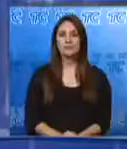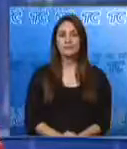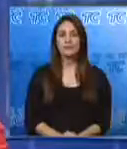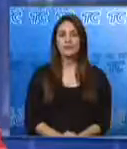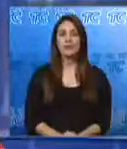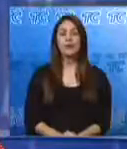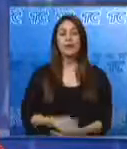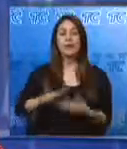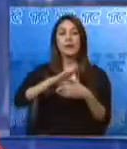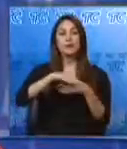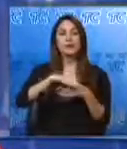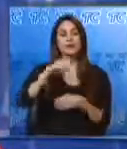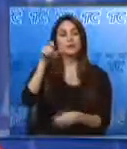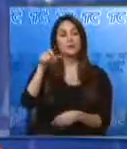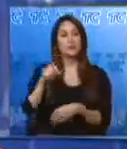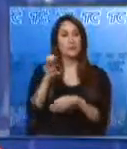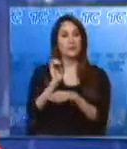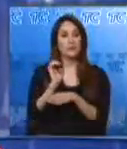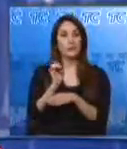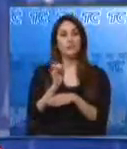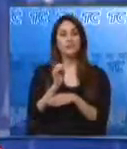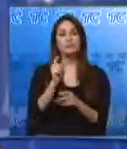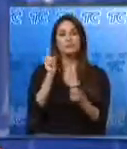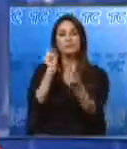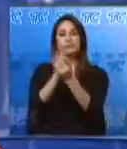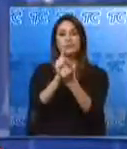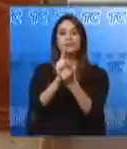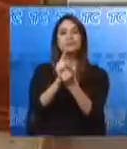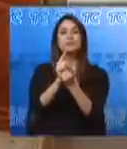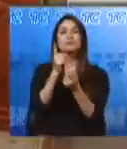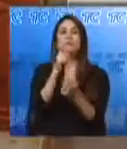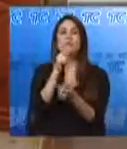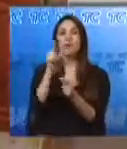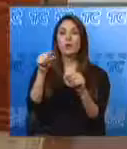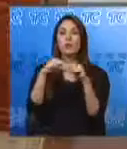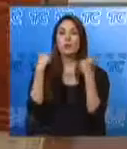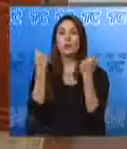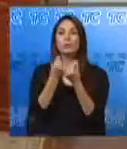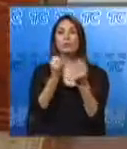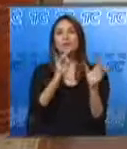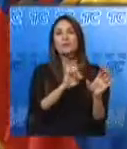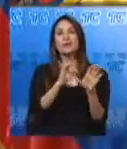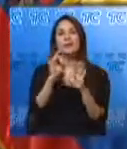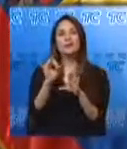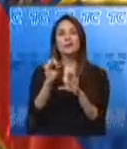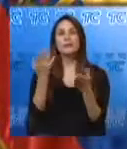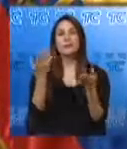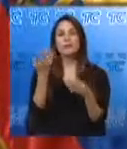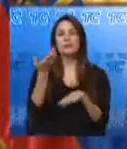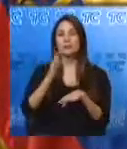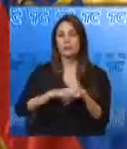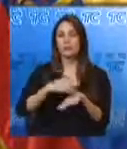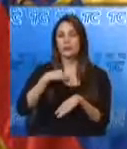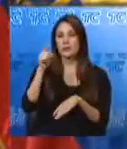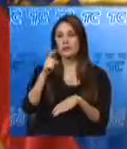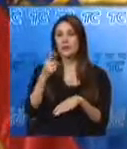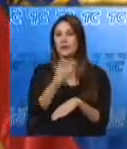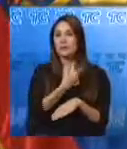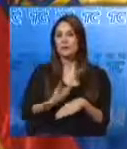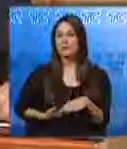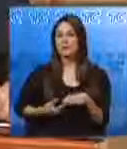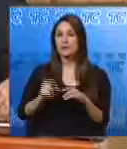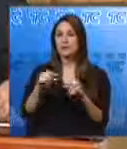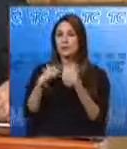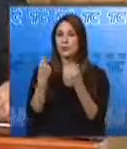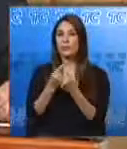canciller Guillaume Lon se reunió hoy con el presidente del grupo de los 77 con el propósito de coordinar el traspaso de la presidencia de ese